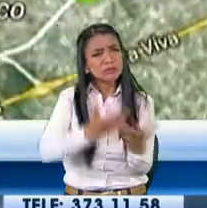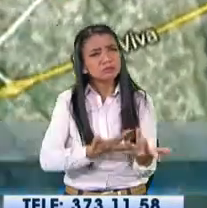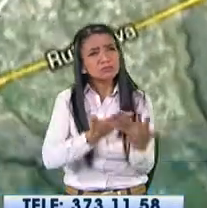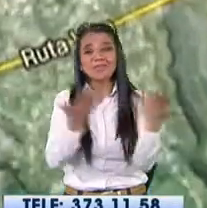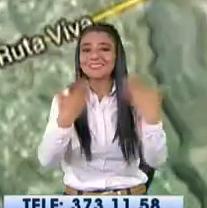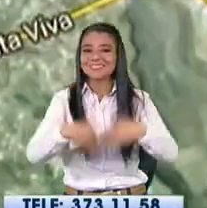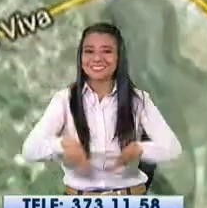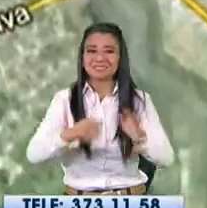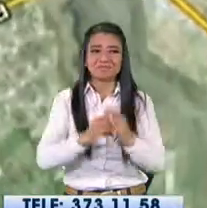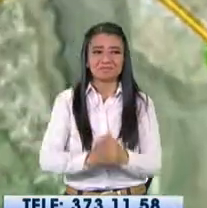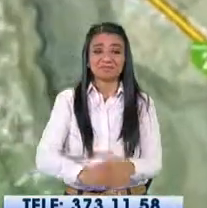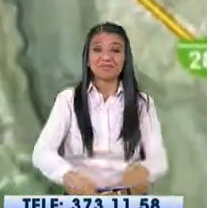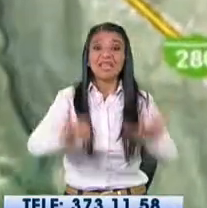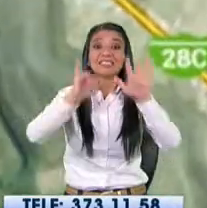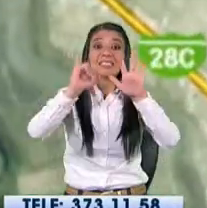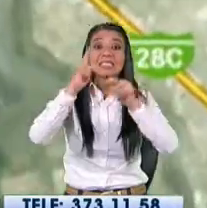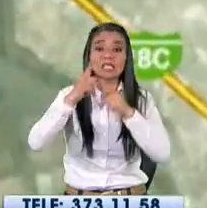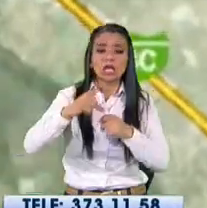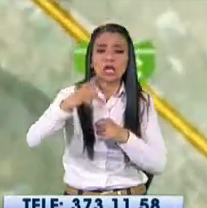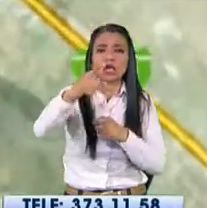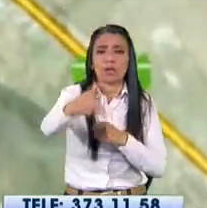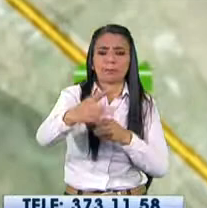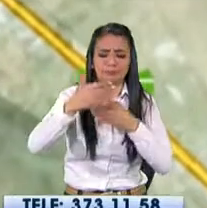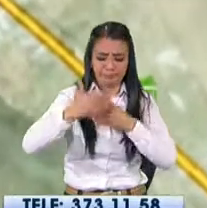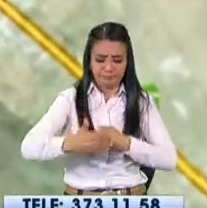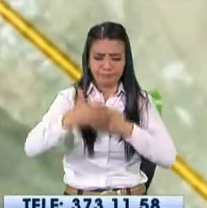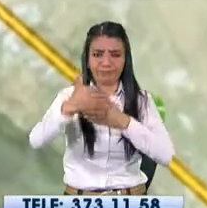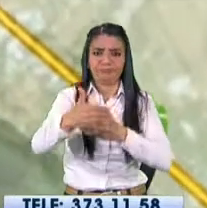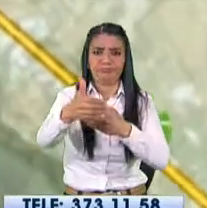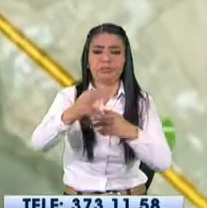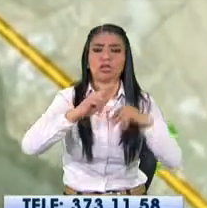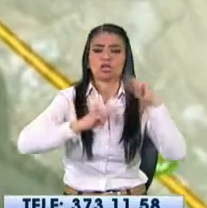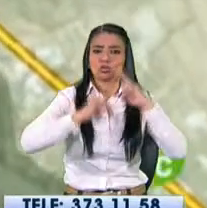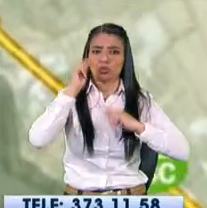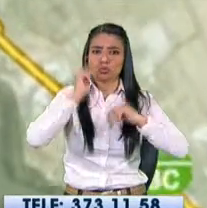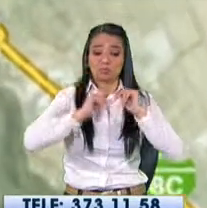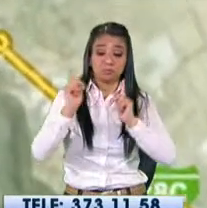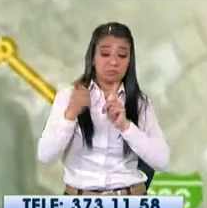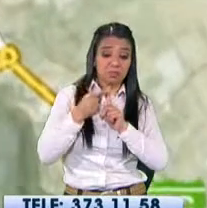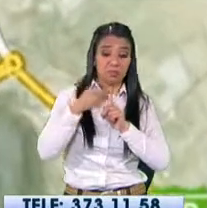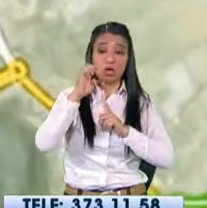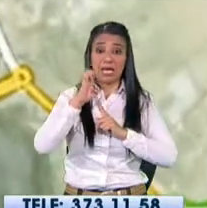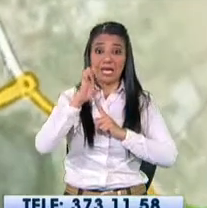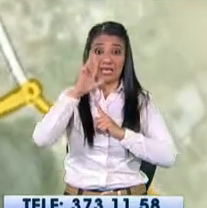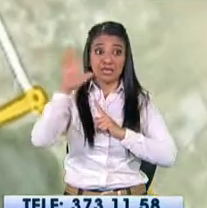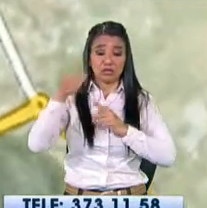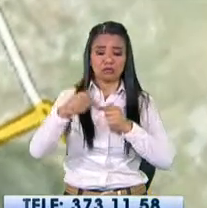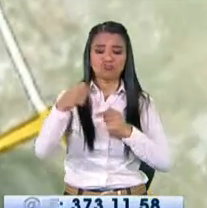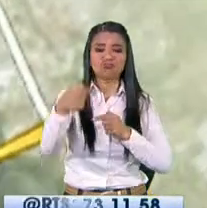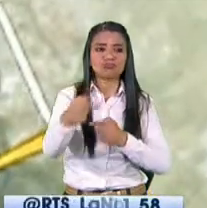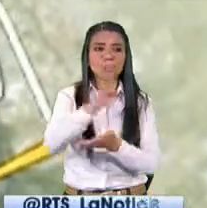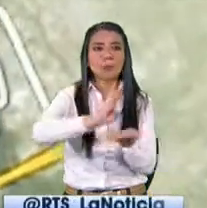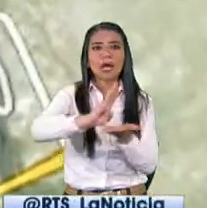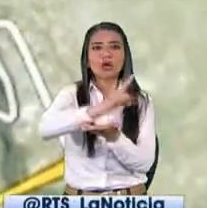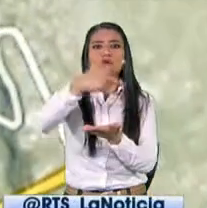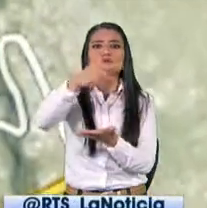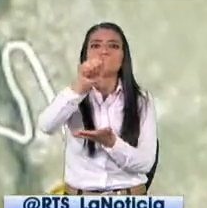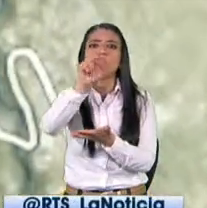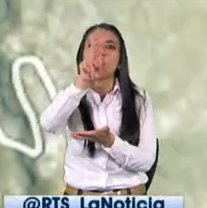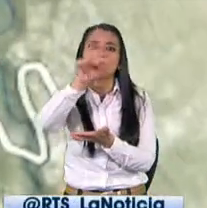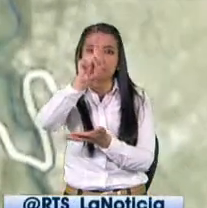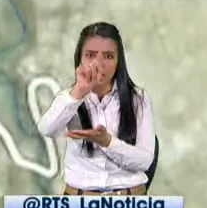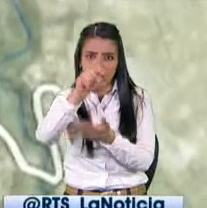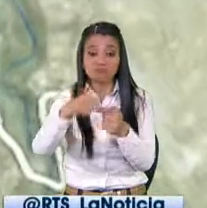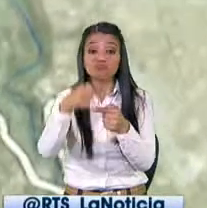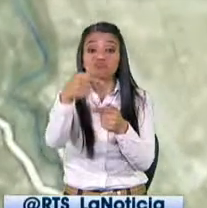Son 6 kilómetros de vía construida en 3 etapas. La primera se ejecutó desde el sector de la E35 hasta el barrio Chaupimolino. La